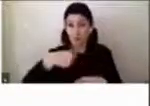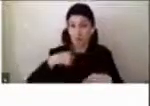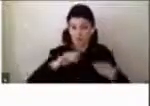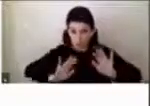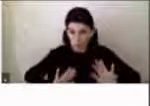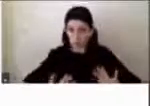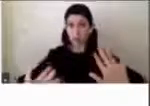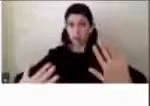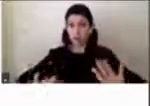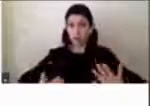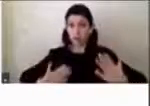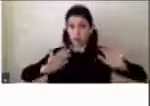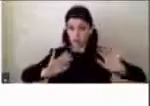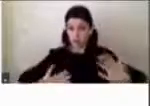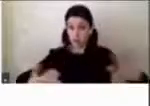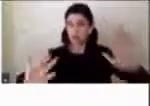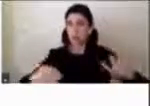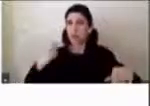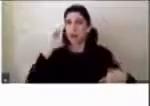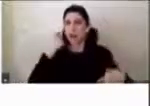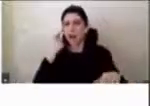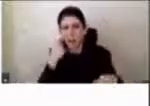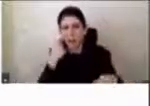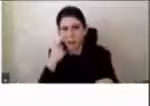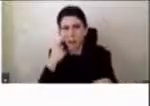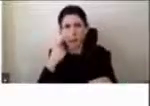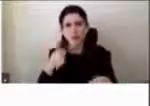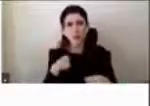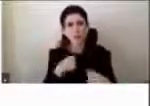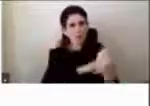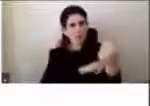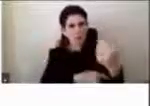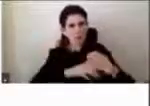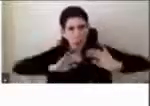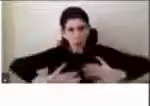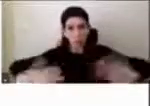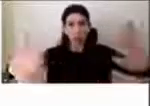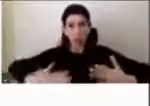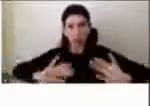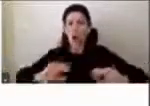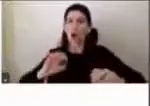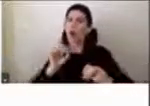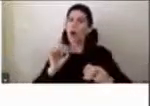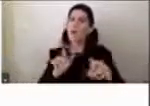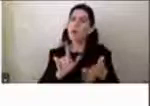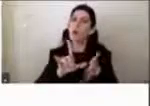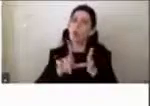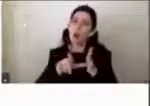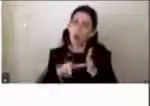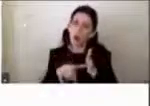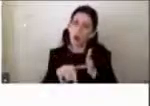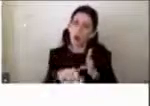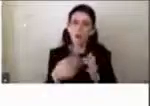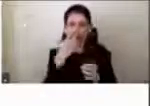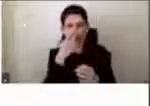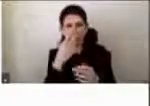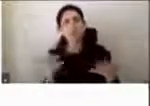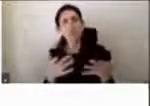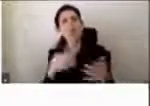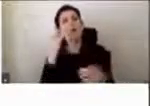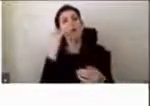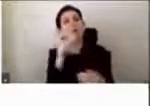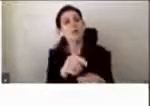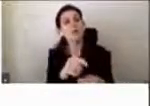atentos a si lo estamos haciendo muy fuerte, muy despacio, tenemos que estar atentos a cómo el niño está procesando esa experiencia y regular el estrés en caso